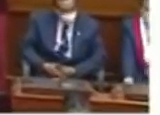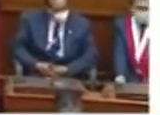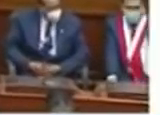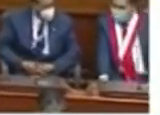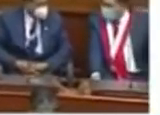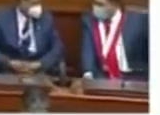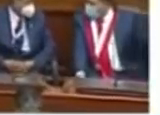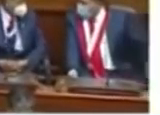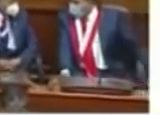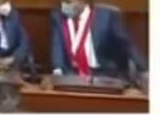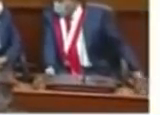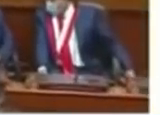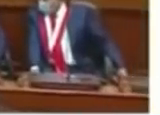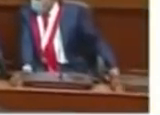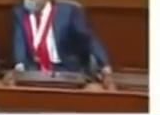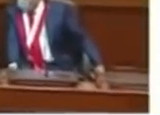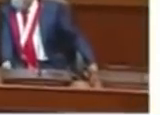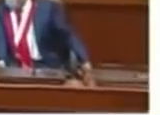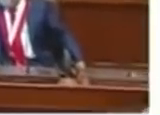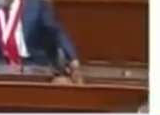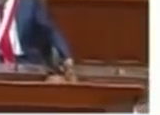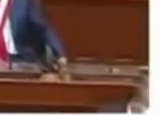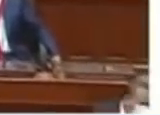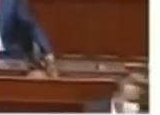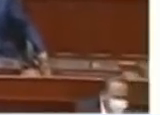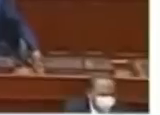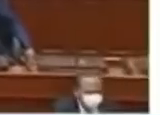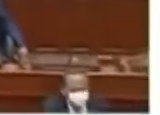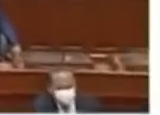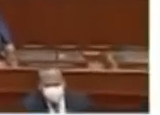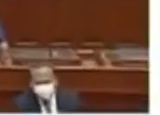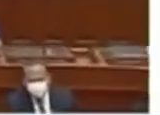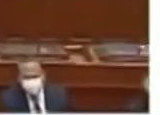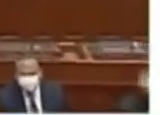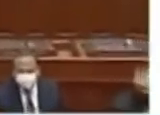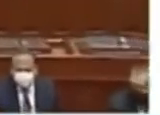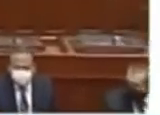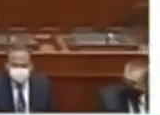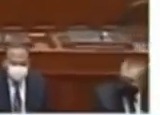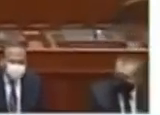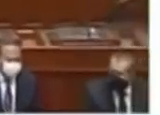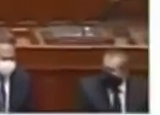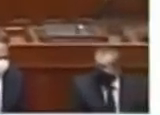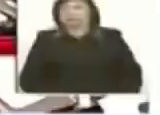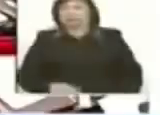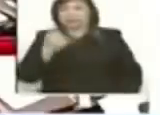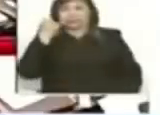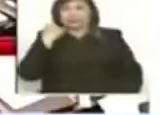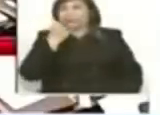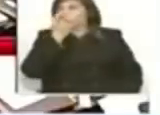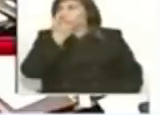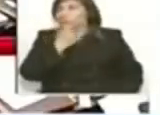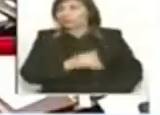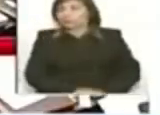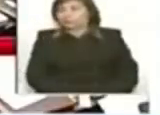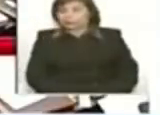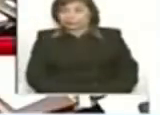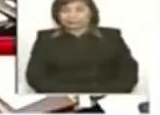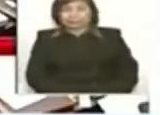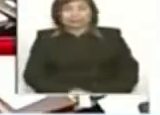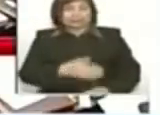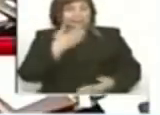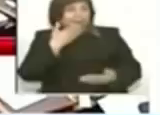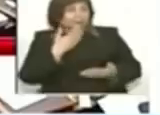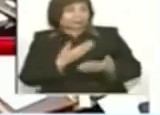del debate de la devolución de los aportes de la ONP en el pleno del Parlamento. Incluso usted ha denunciado que está recibiendo amenazas